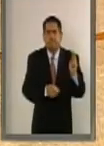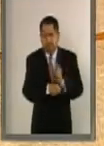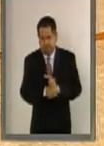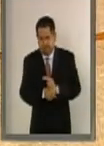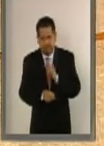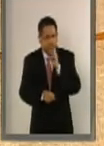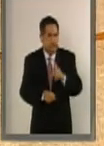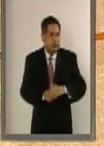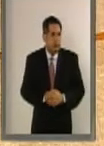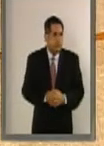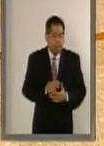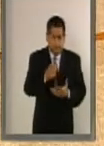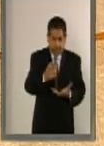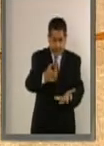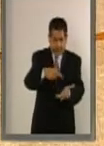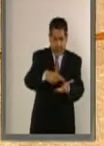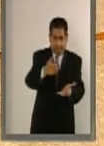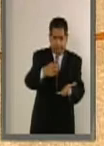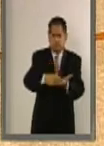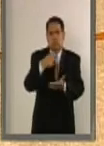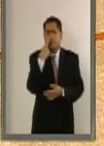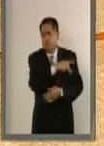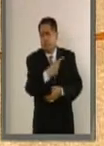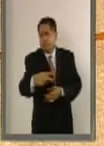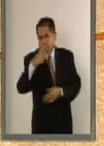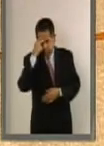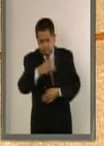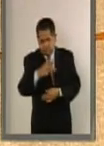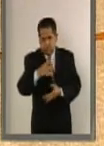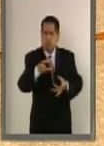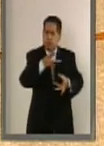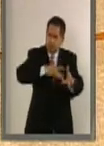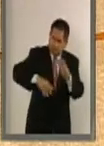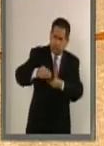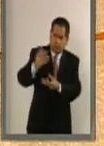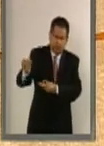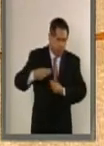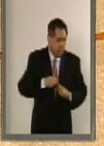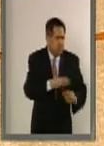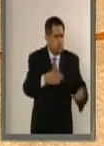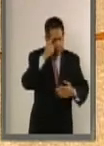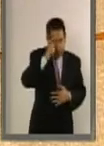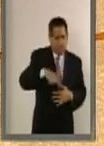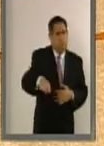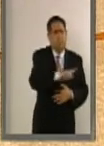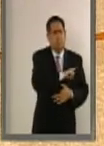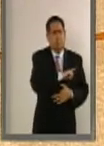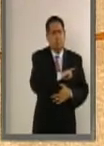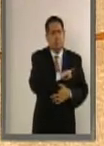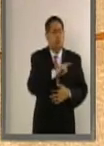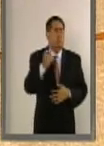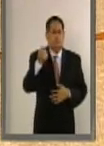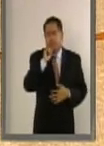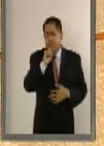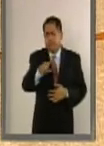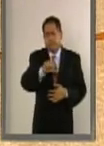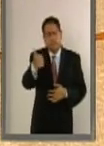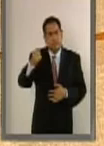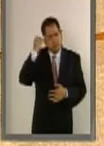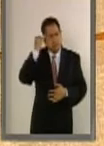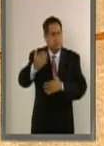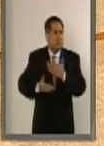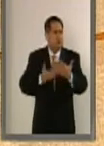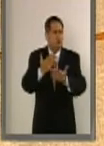dinero es de los mexicanos y es para los mexicanos. Pero también tenemos propuestas